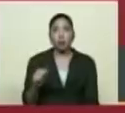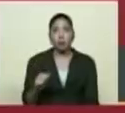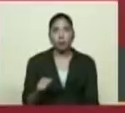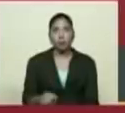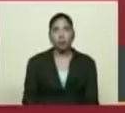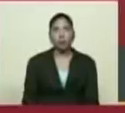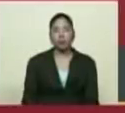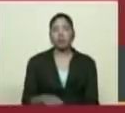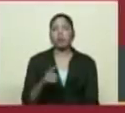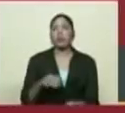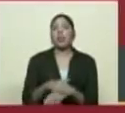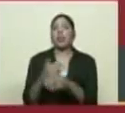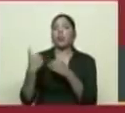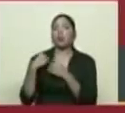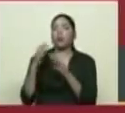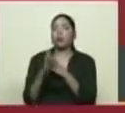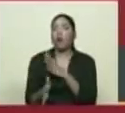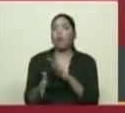Una joven